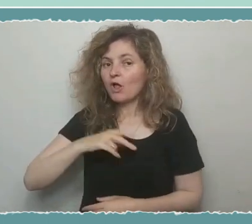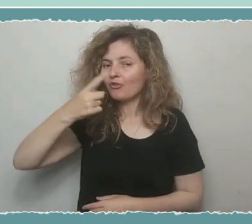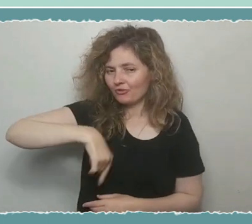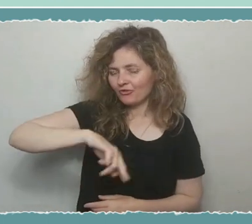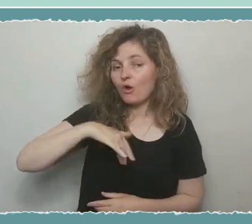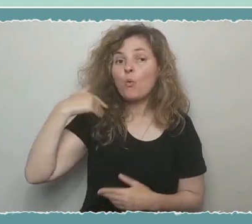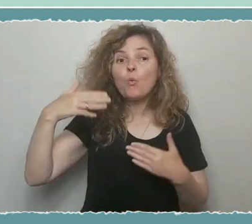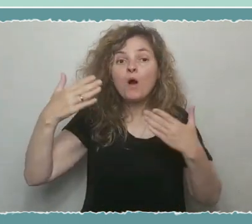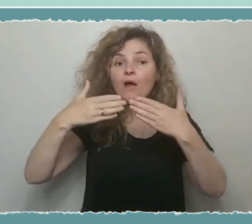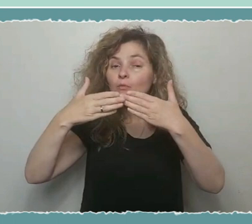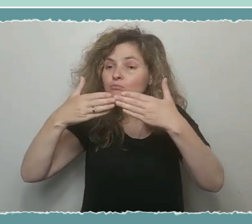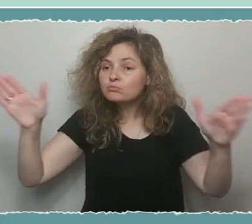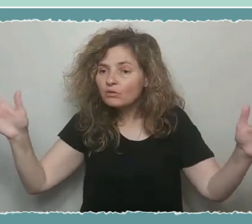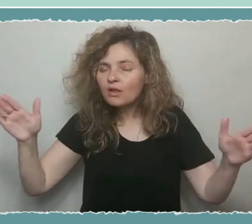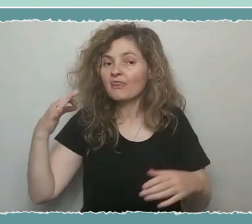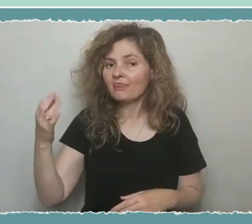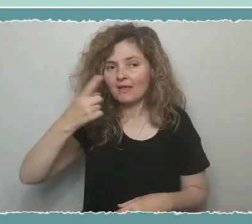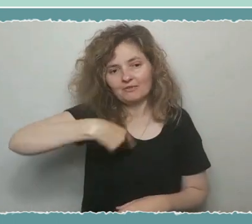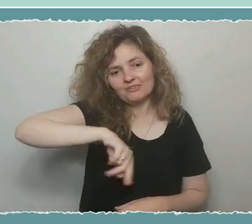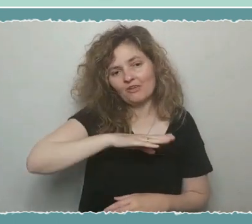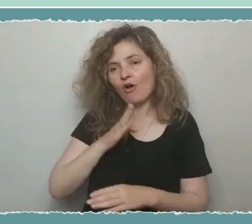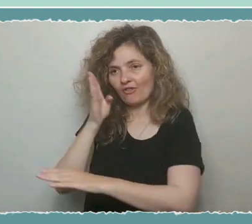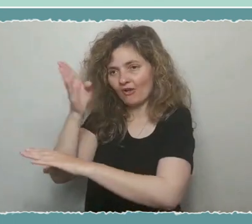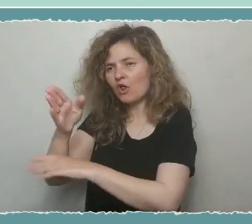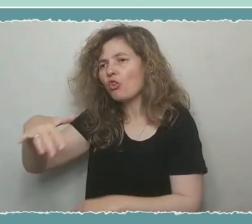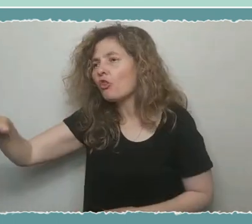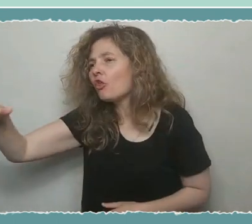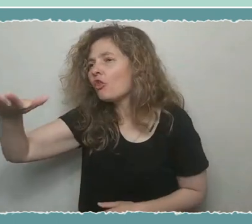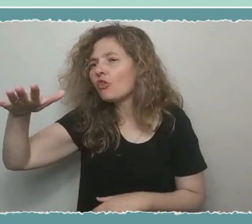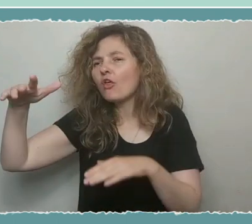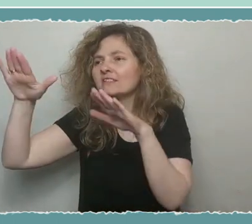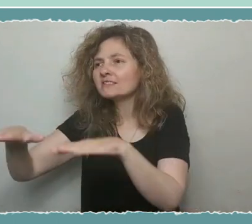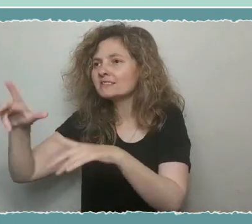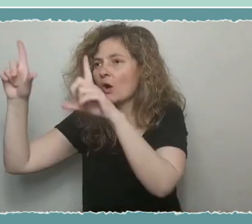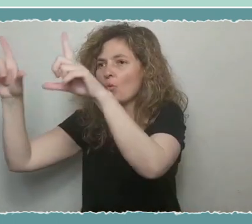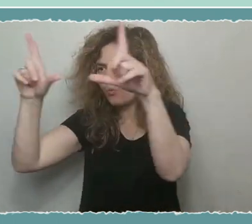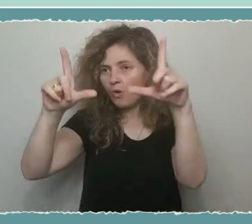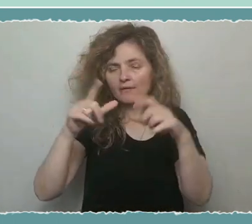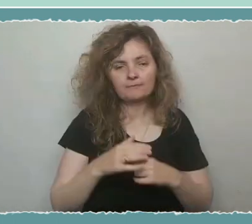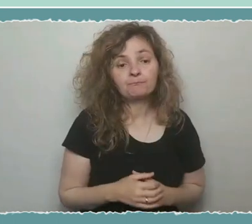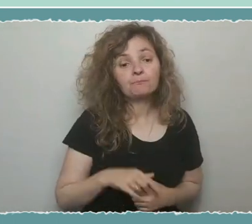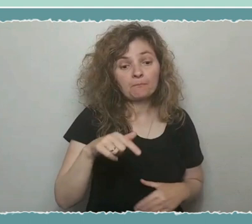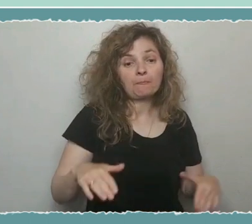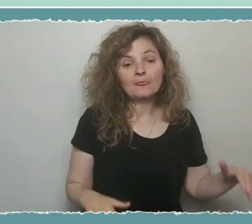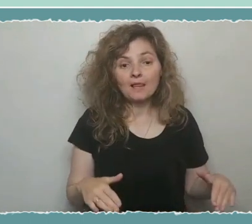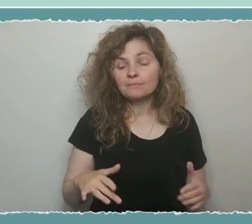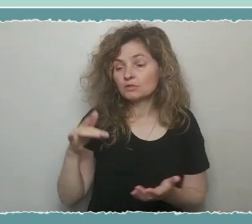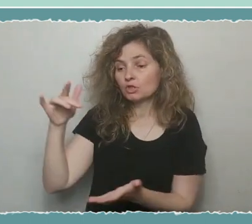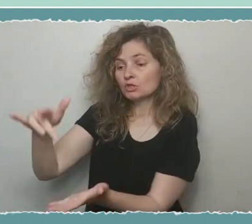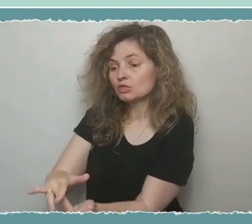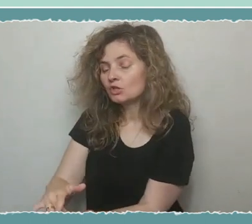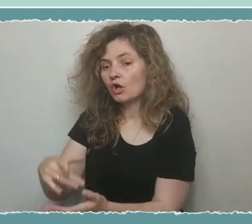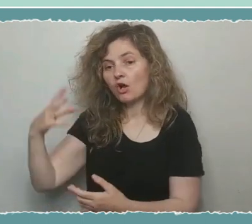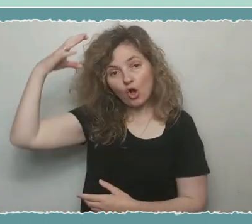que temos que ir ver logo cando abra o museo e que ir ver onde están eses cadros tamén. E ali Panchito